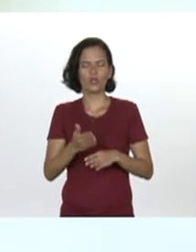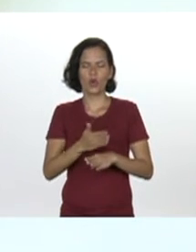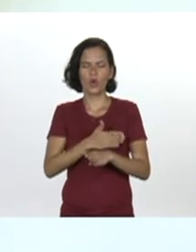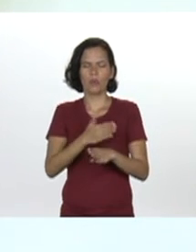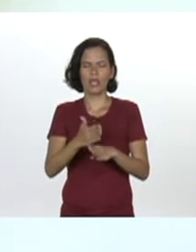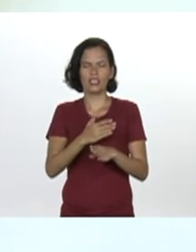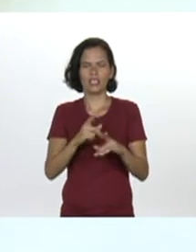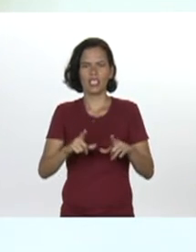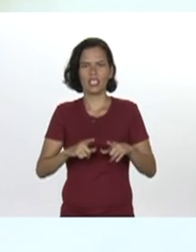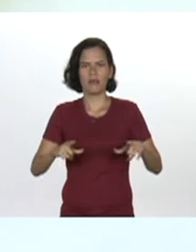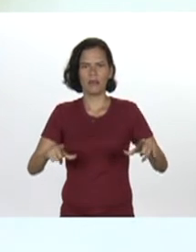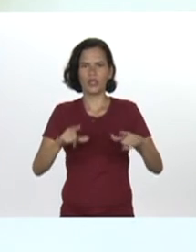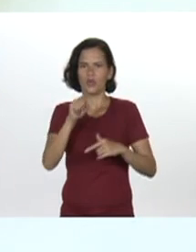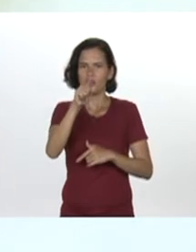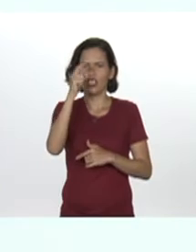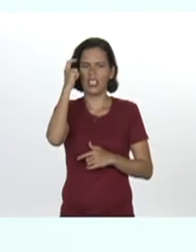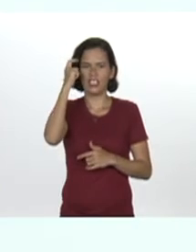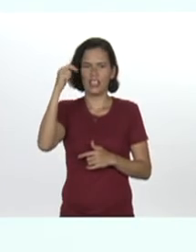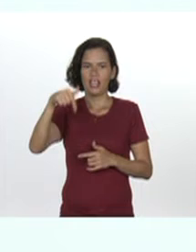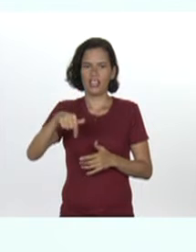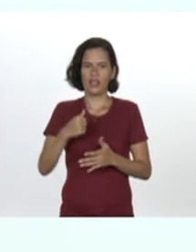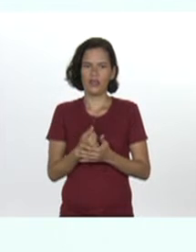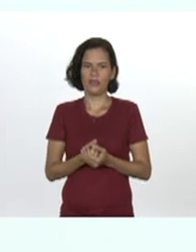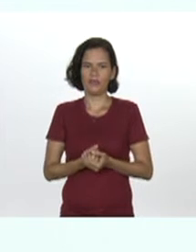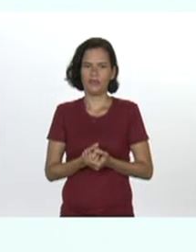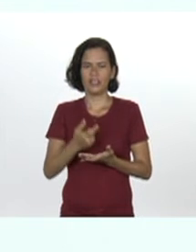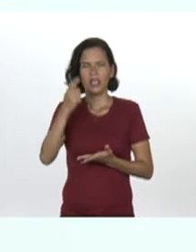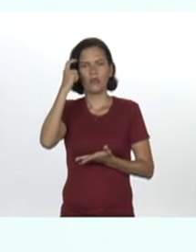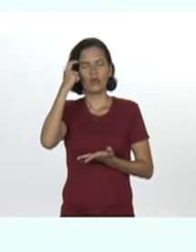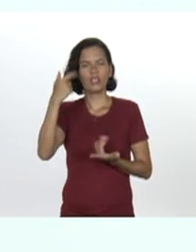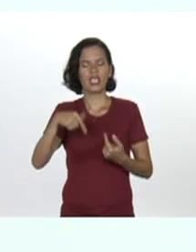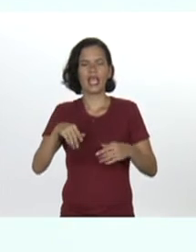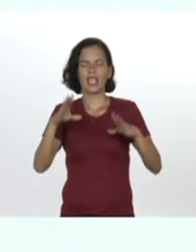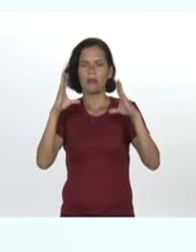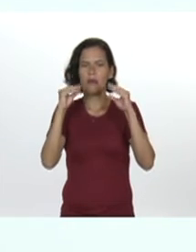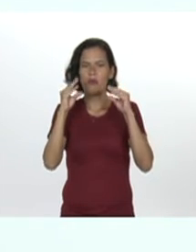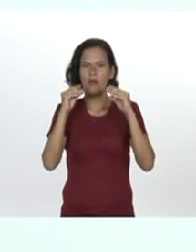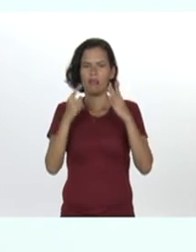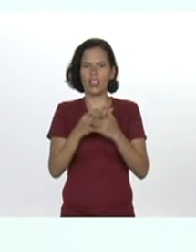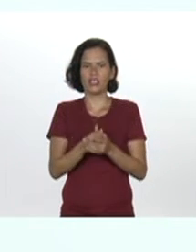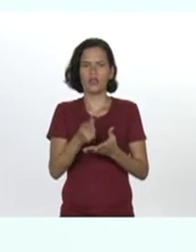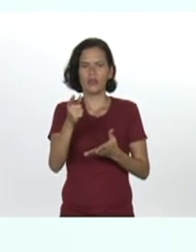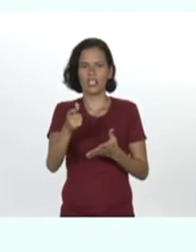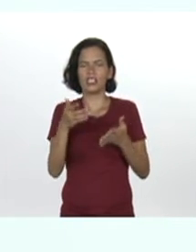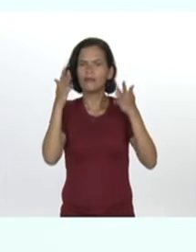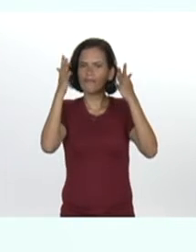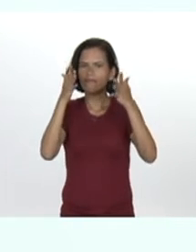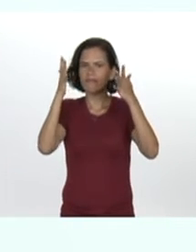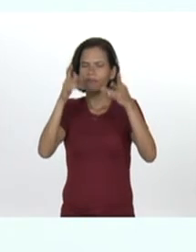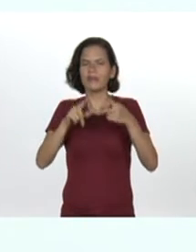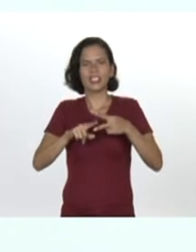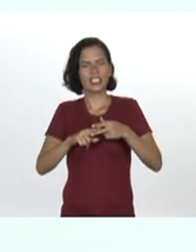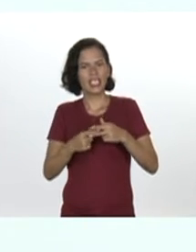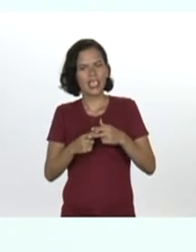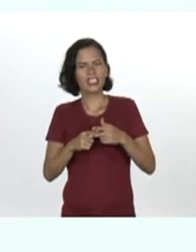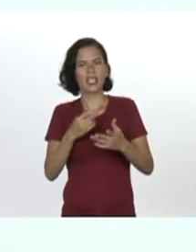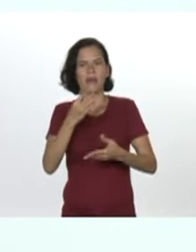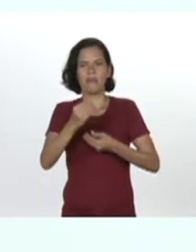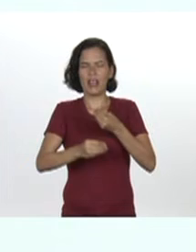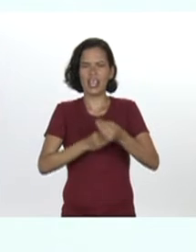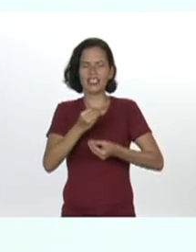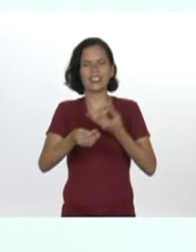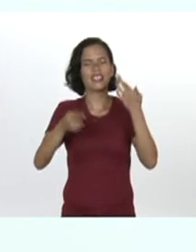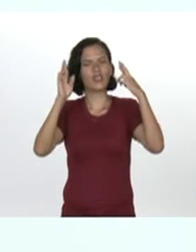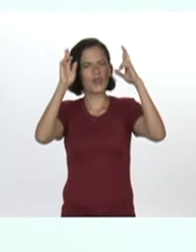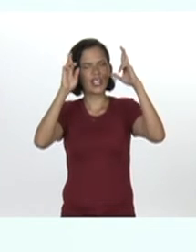compartir este espacio con usted el día de hoy. Además, un día en el que vamos a hablar sobre esas estrategias y esas técnicas para la elaboración de